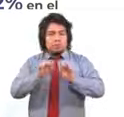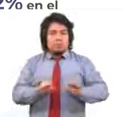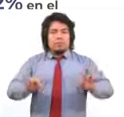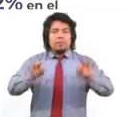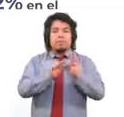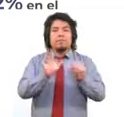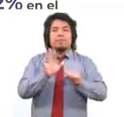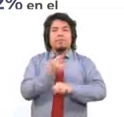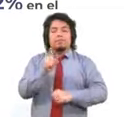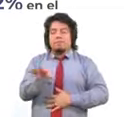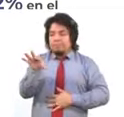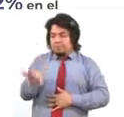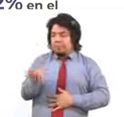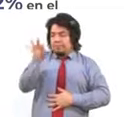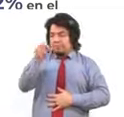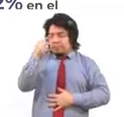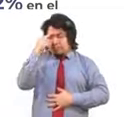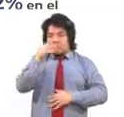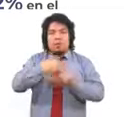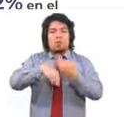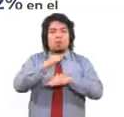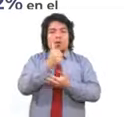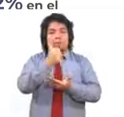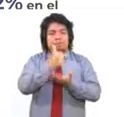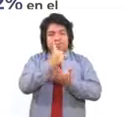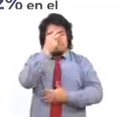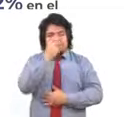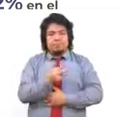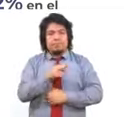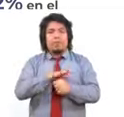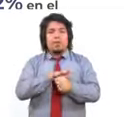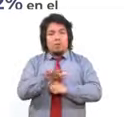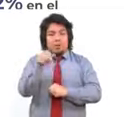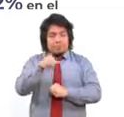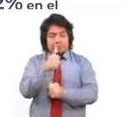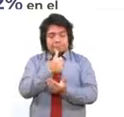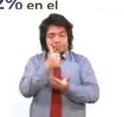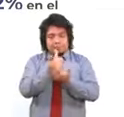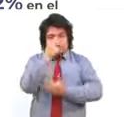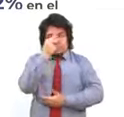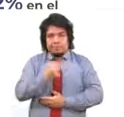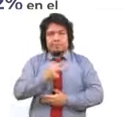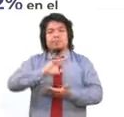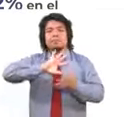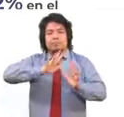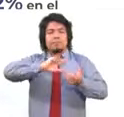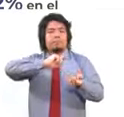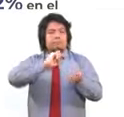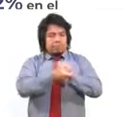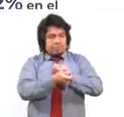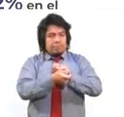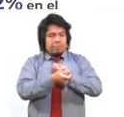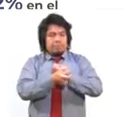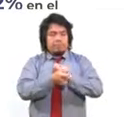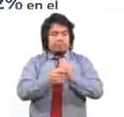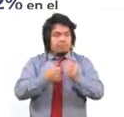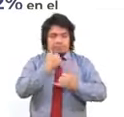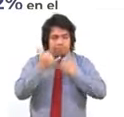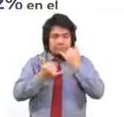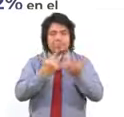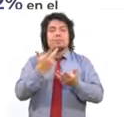resultados de la declaratoria y su importancia para la Ciudad de México. Nuestra ciudad se ha transformado, nuestra ciudad